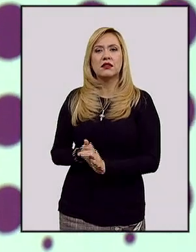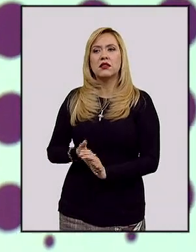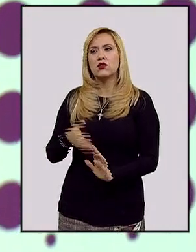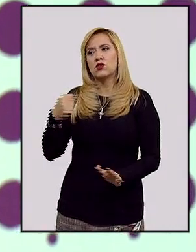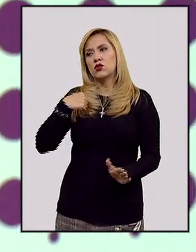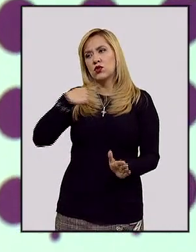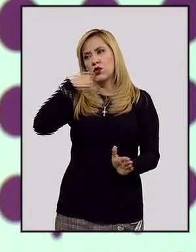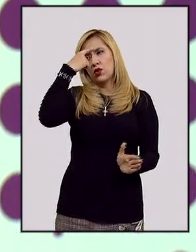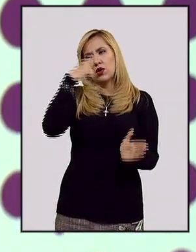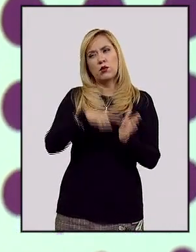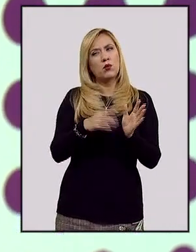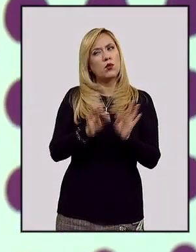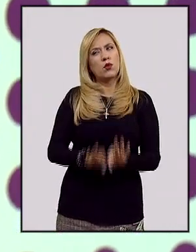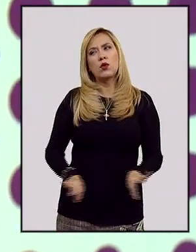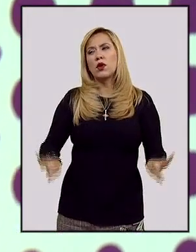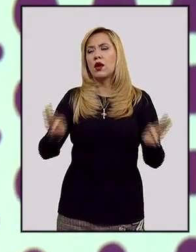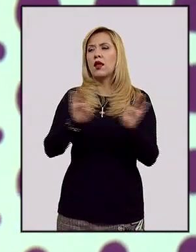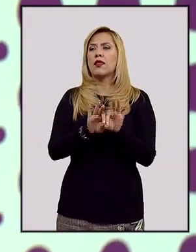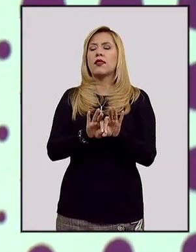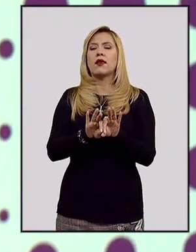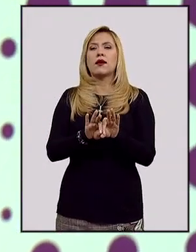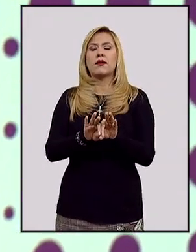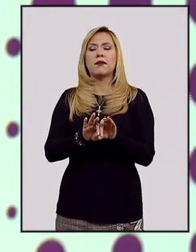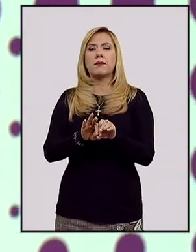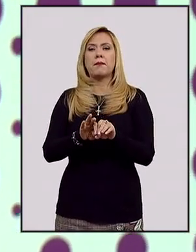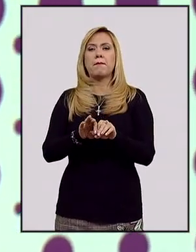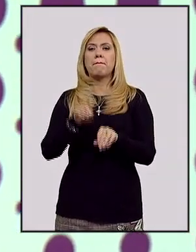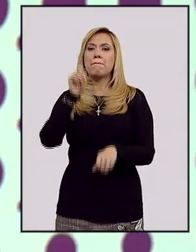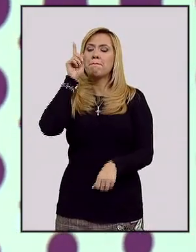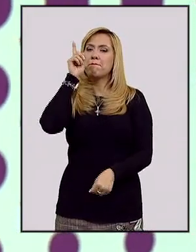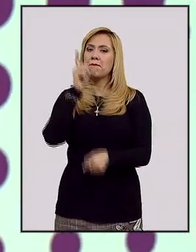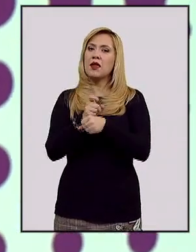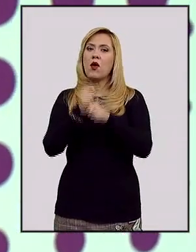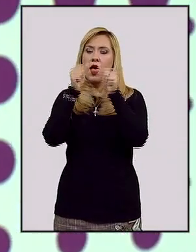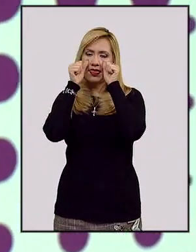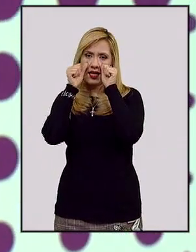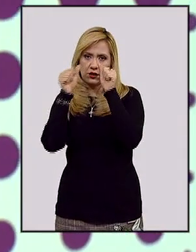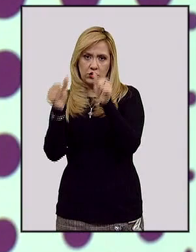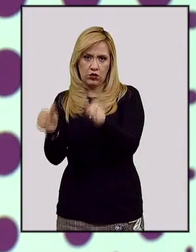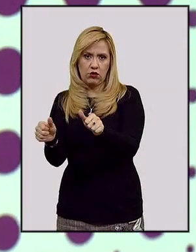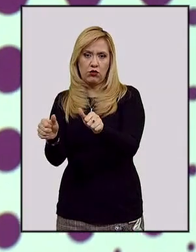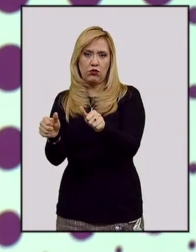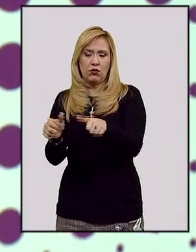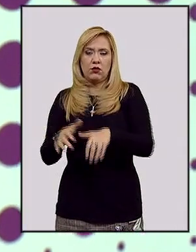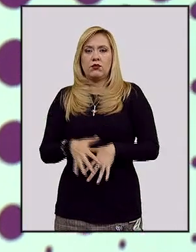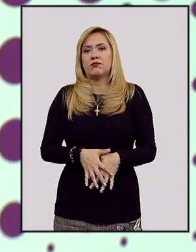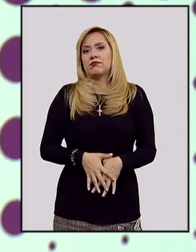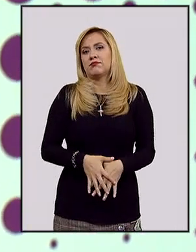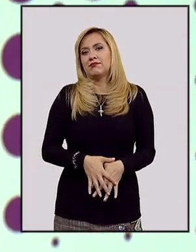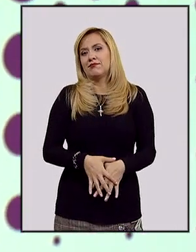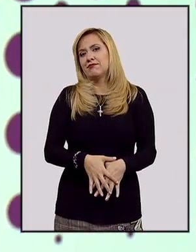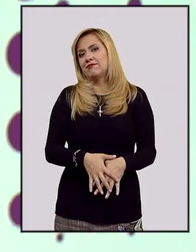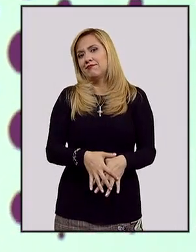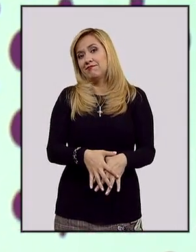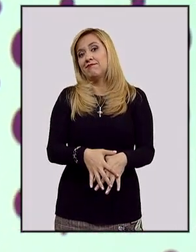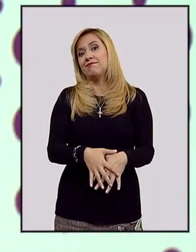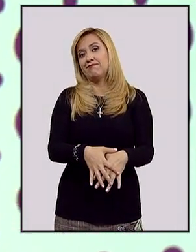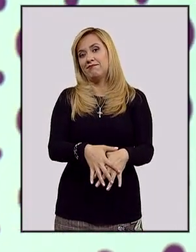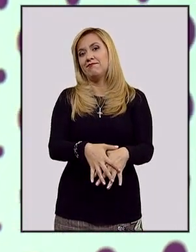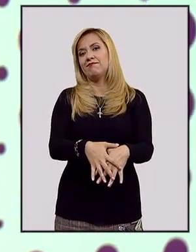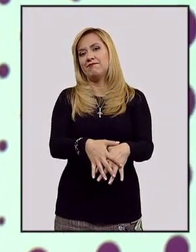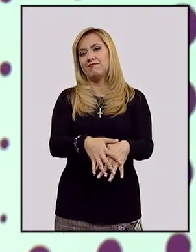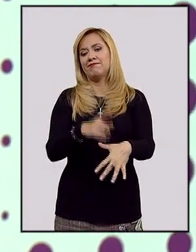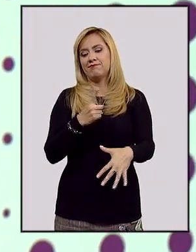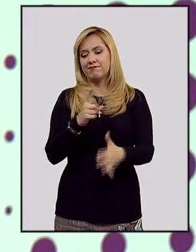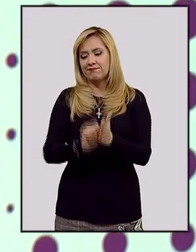las cosas que sería fundamental es justo fortalecer el primer nivel de atención. O sea, esto que comentábamos de todo esta